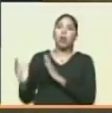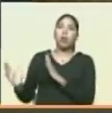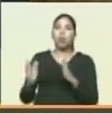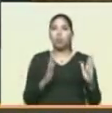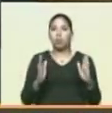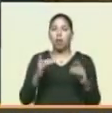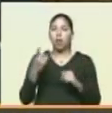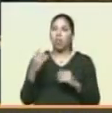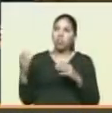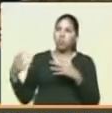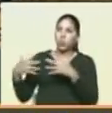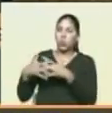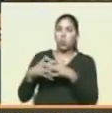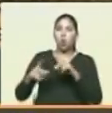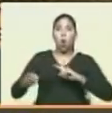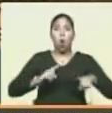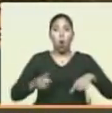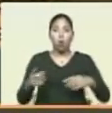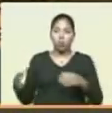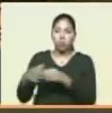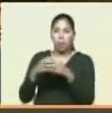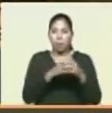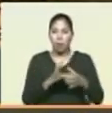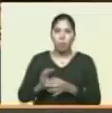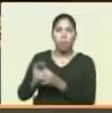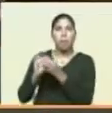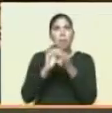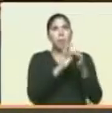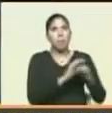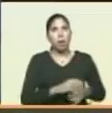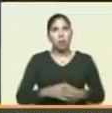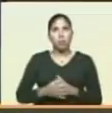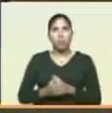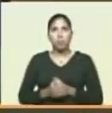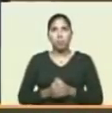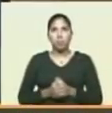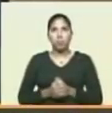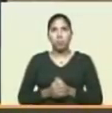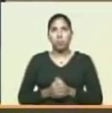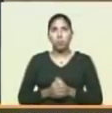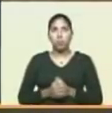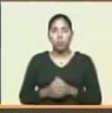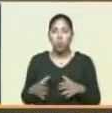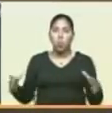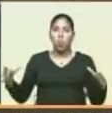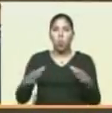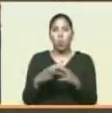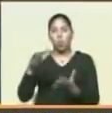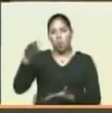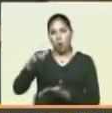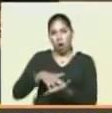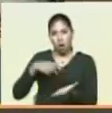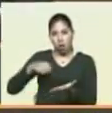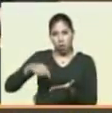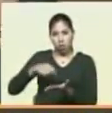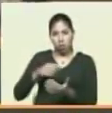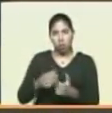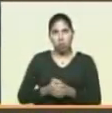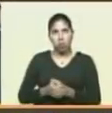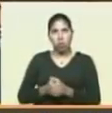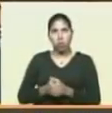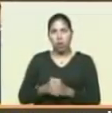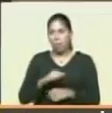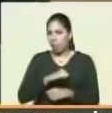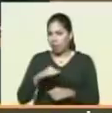articulación, coordinación y armonización de los actores de todo el sector agroalimentario, público, comunal,